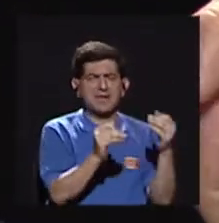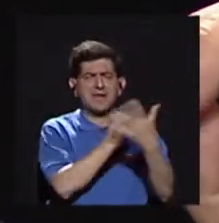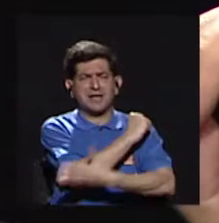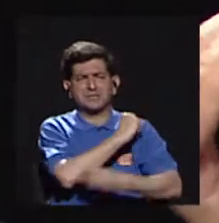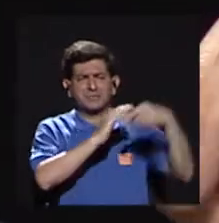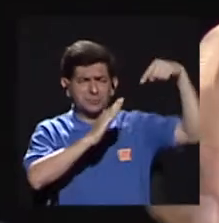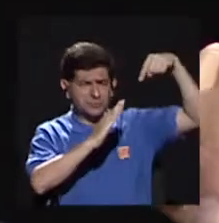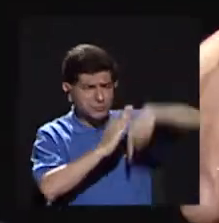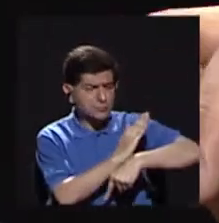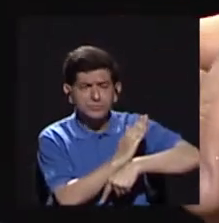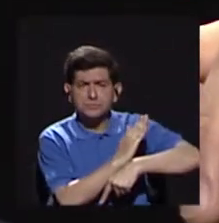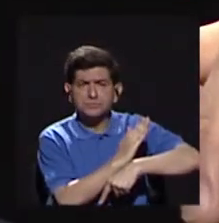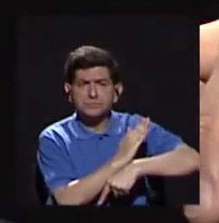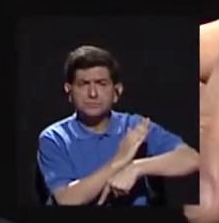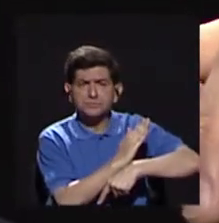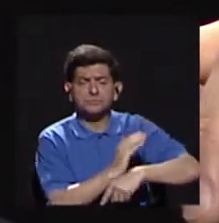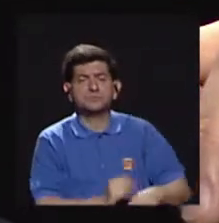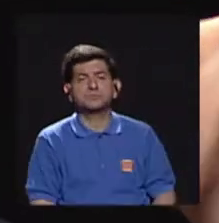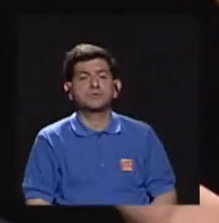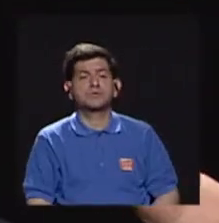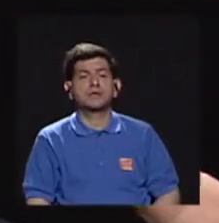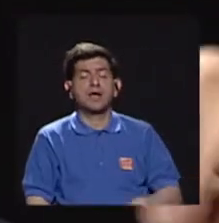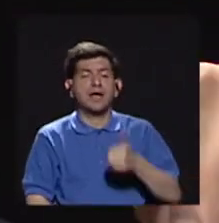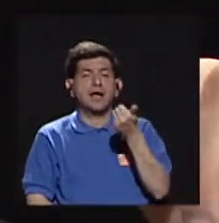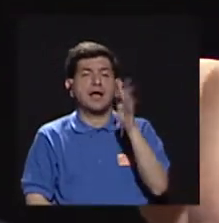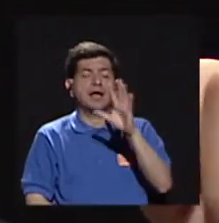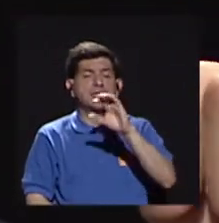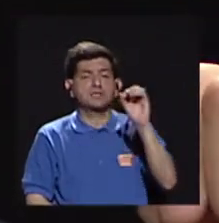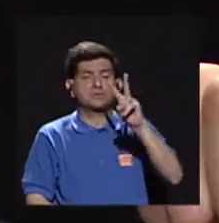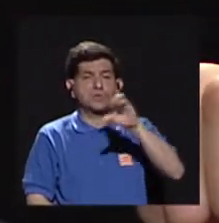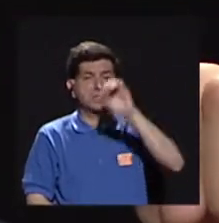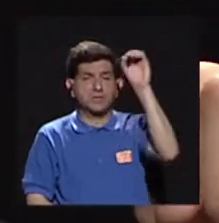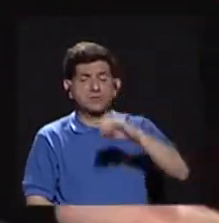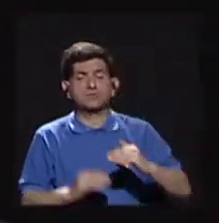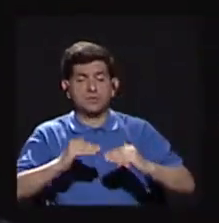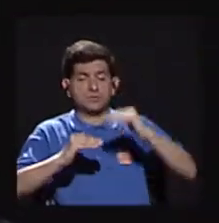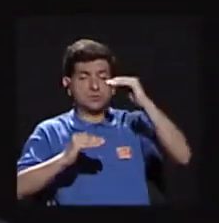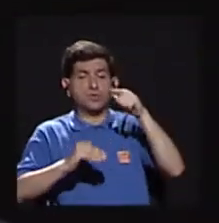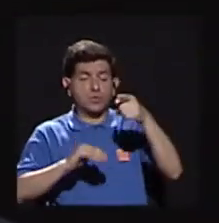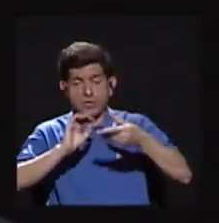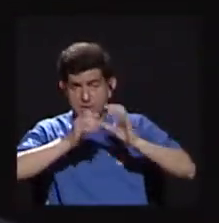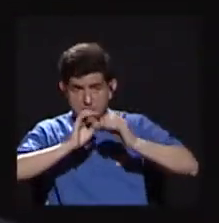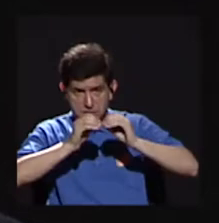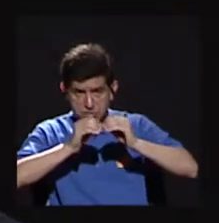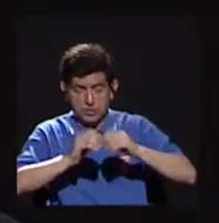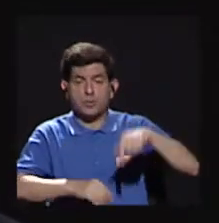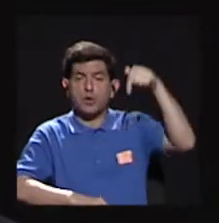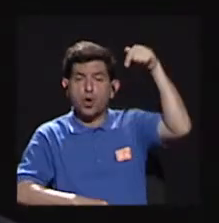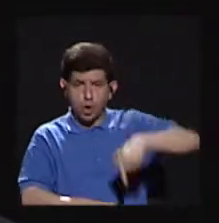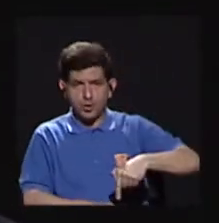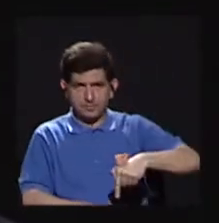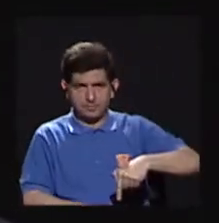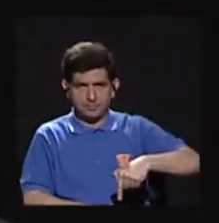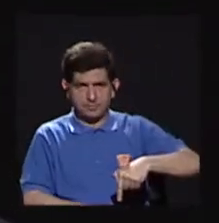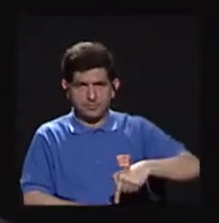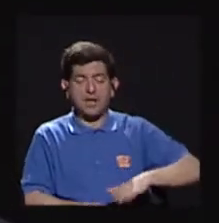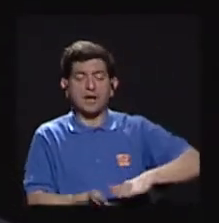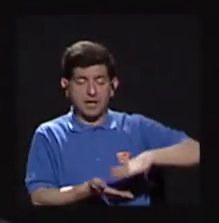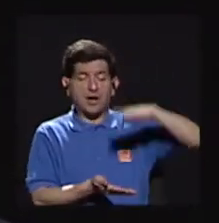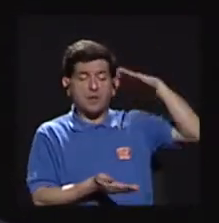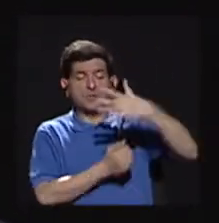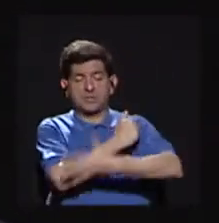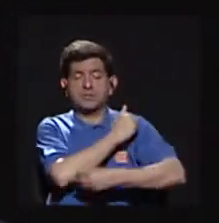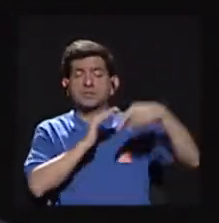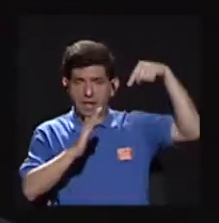extrema a un 15 20 por ciento más de esa cifra hoy se ha aumentado la